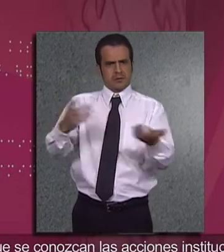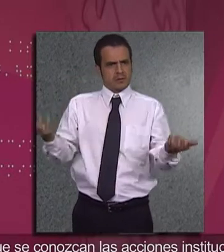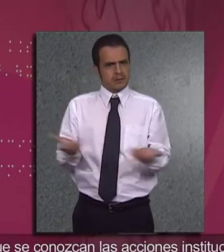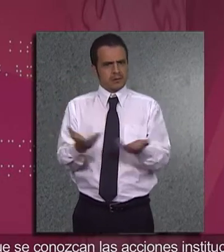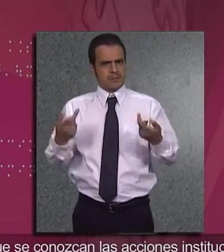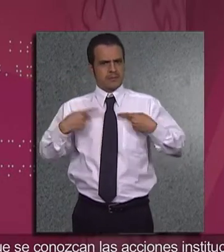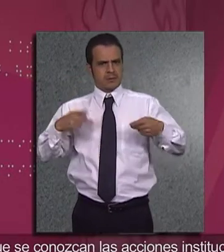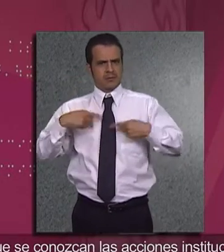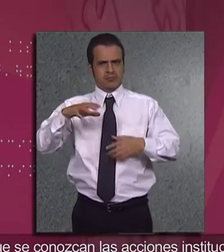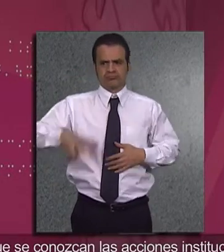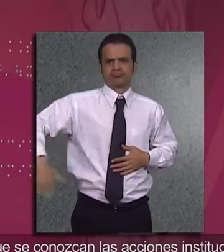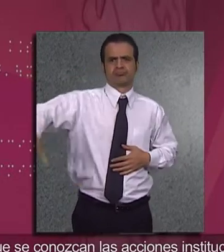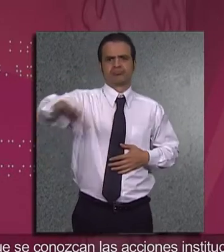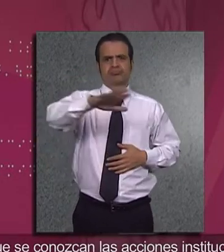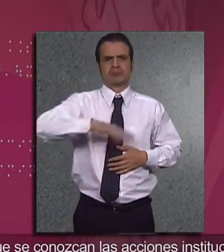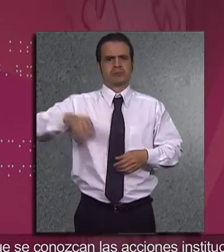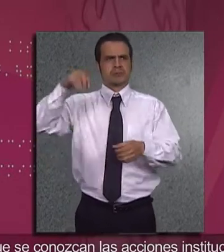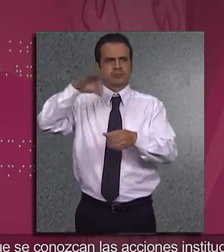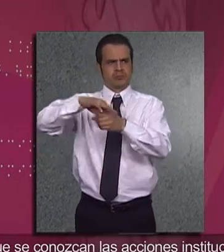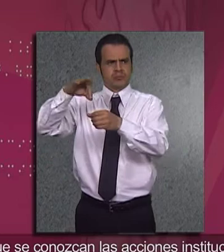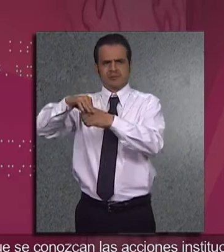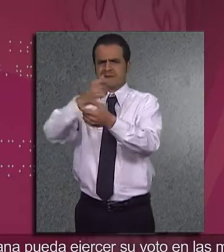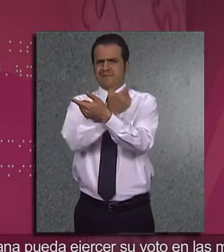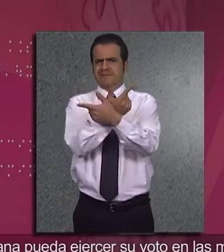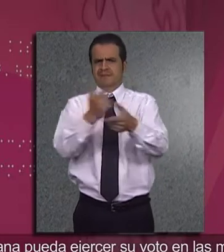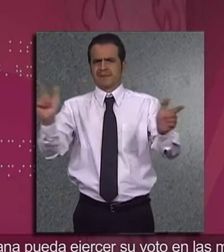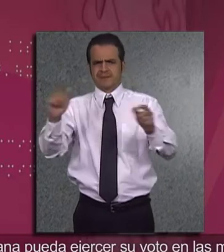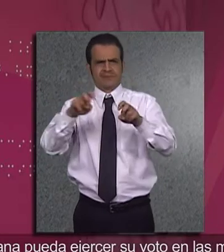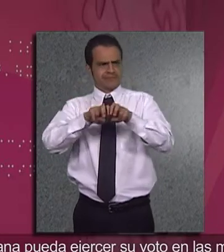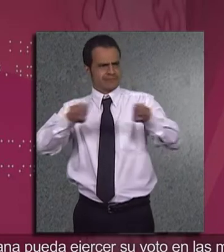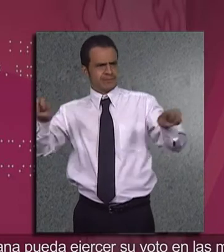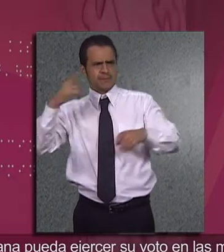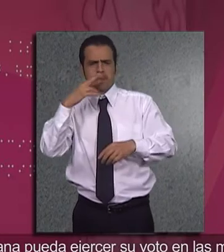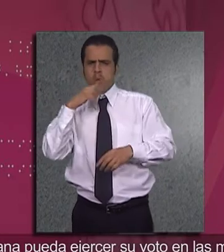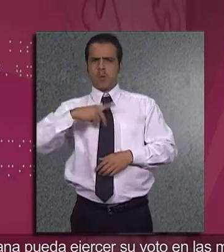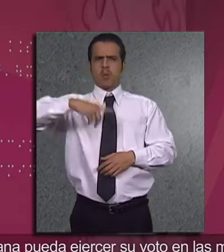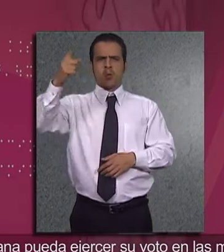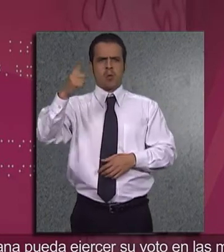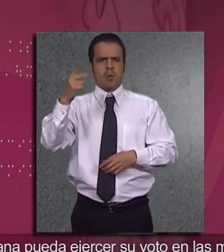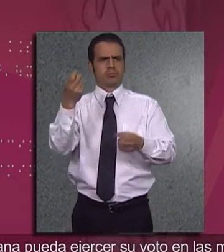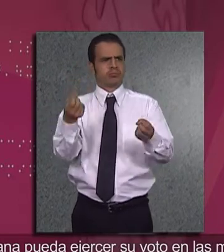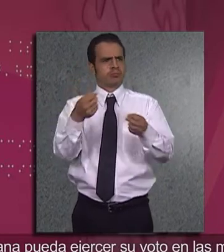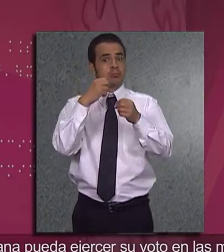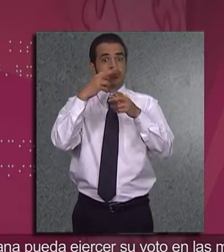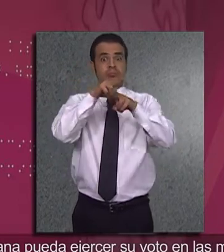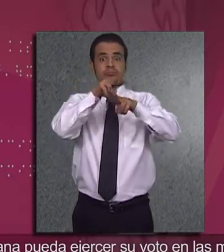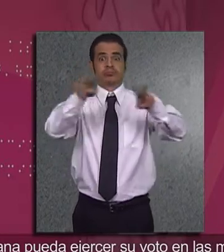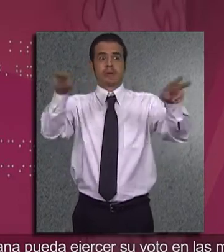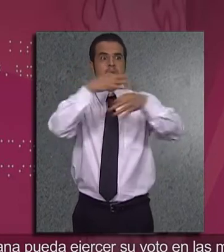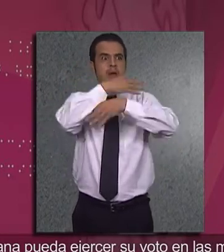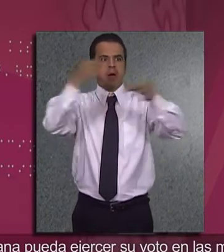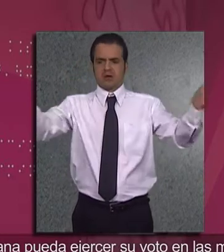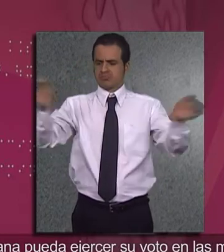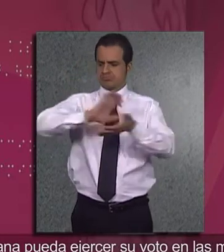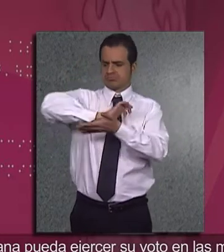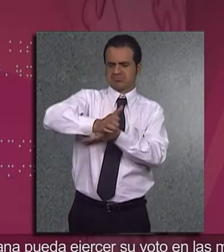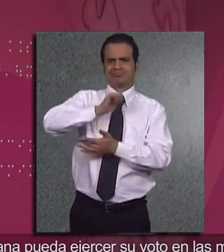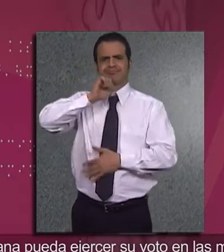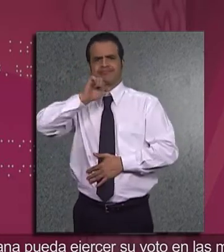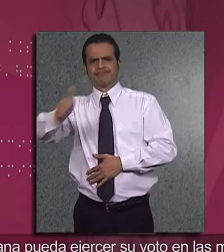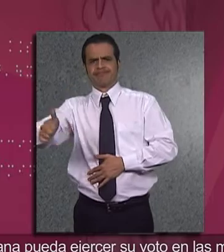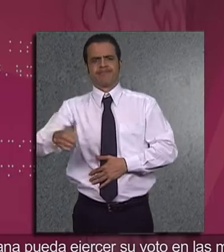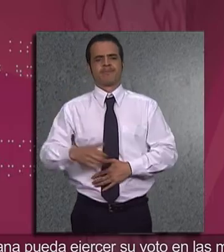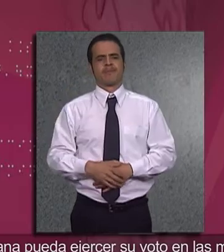que se llevan a cabo para que la ciudadanía mexicana puede ejercer su voto en las mejores condiciones y por tanto